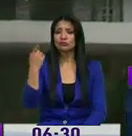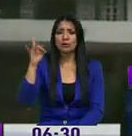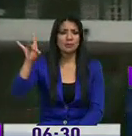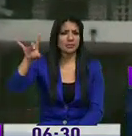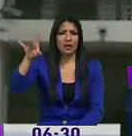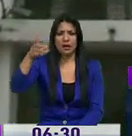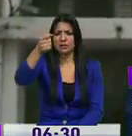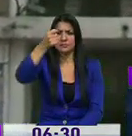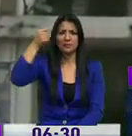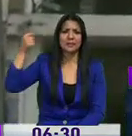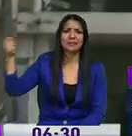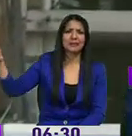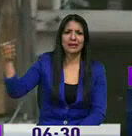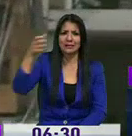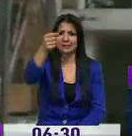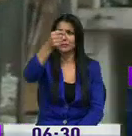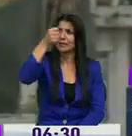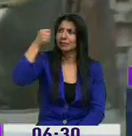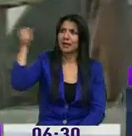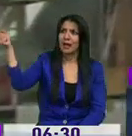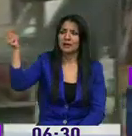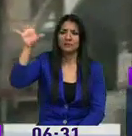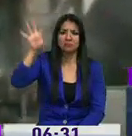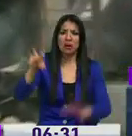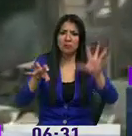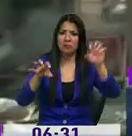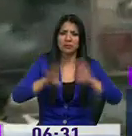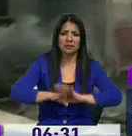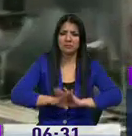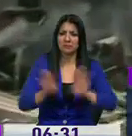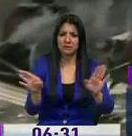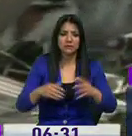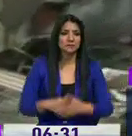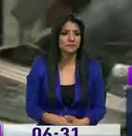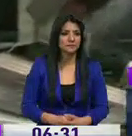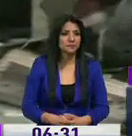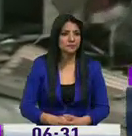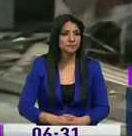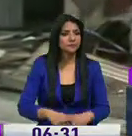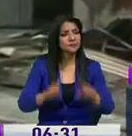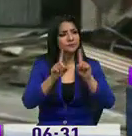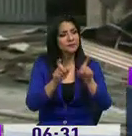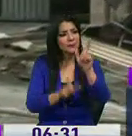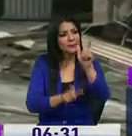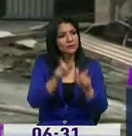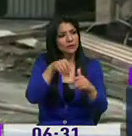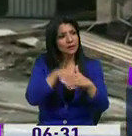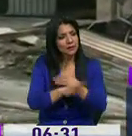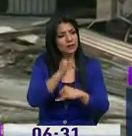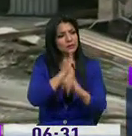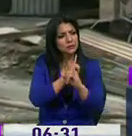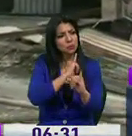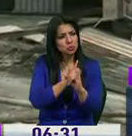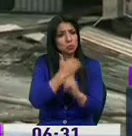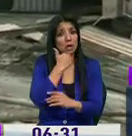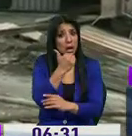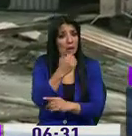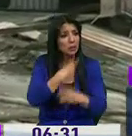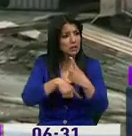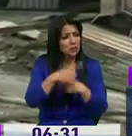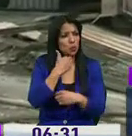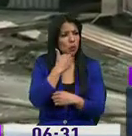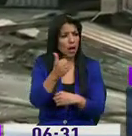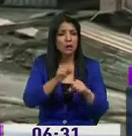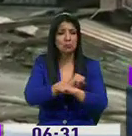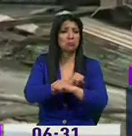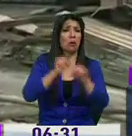ventanales solamente ventanales en las tres estructuras y en cuanto a las personas que estaban en el instituto se conoce si había alguien y se lastimó tal vez